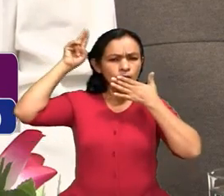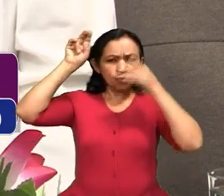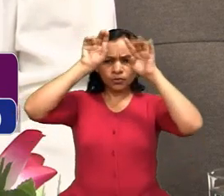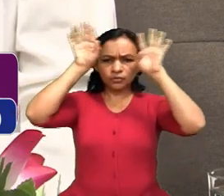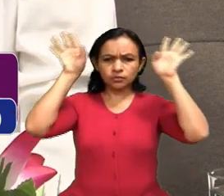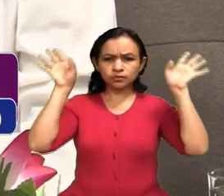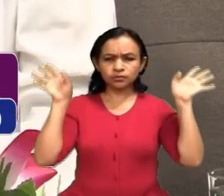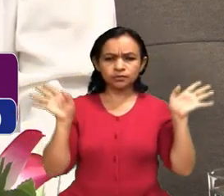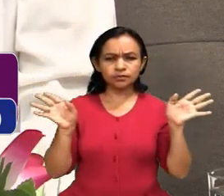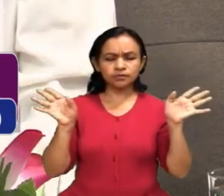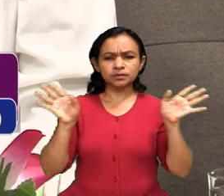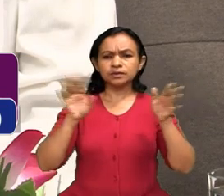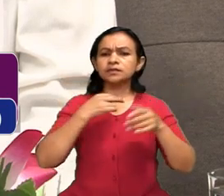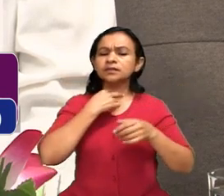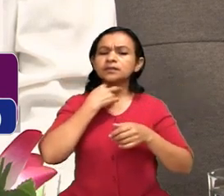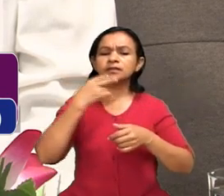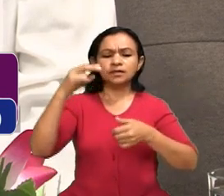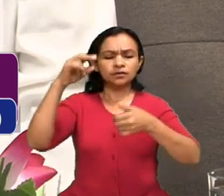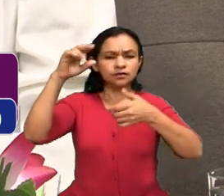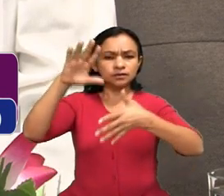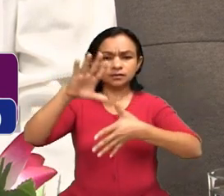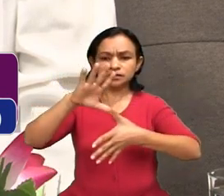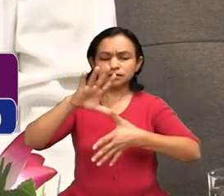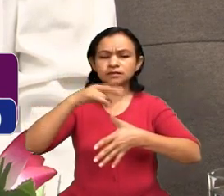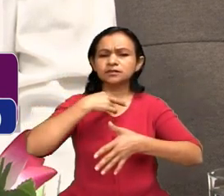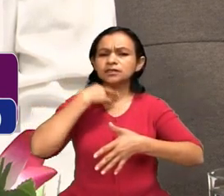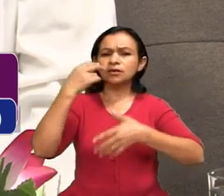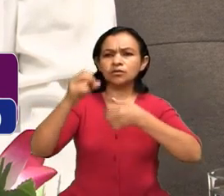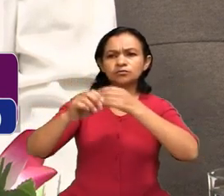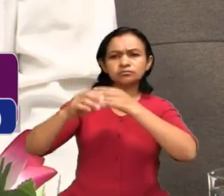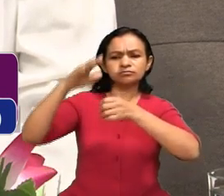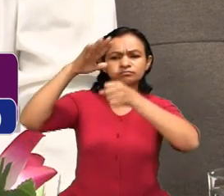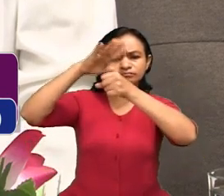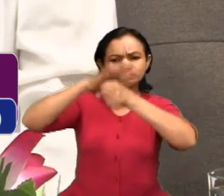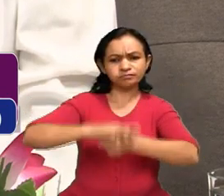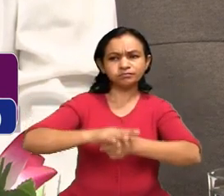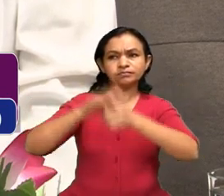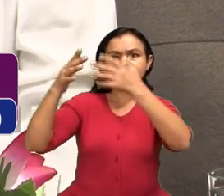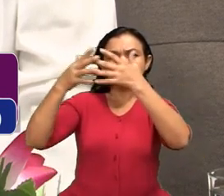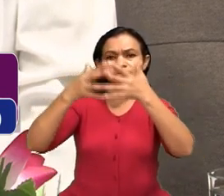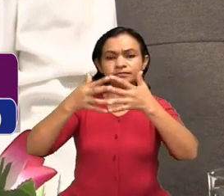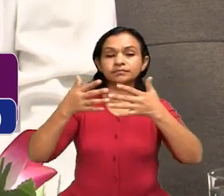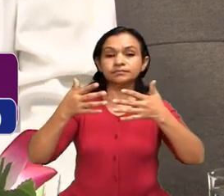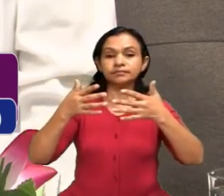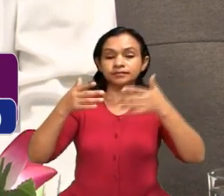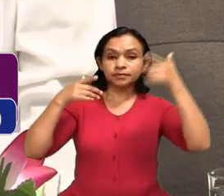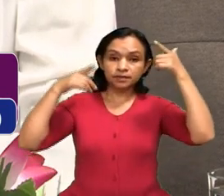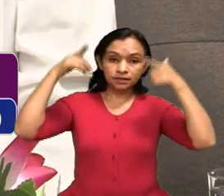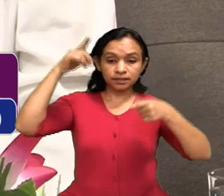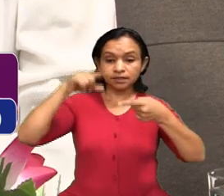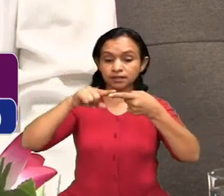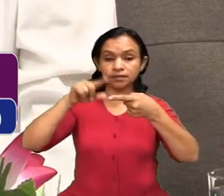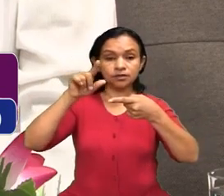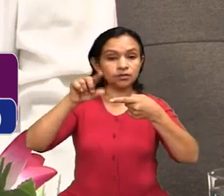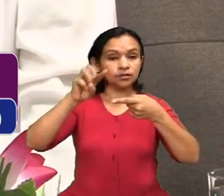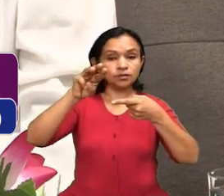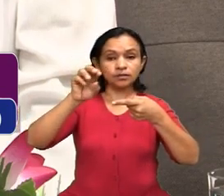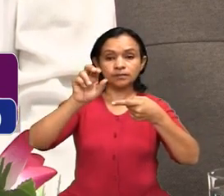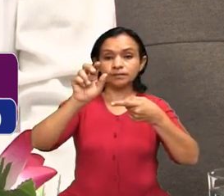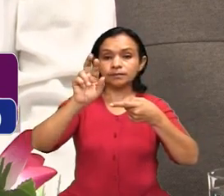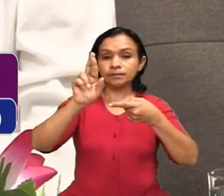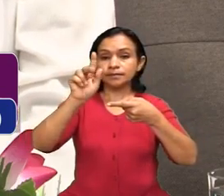Cuauhtémoc Atahualpa, la voz de América rebelde a la bota invasora. Sandino fue Bolívar, Martí, Ojín, Hidalgo y